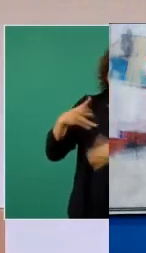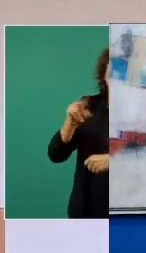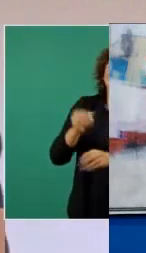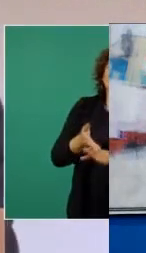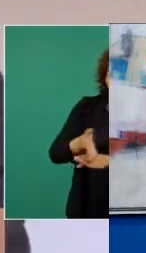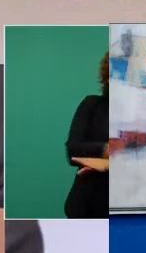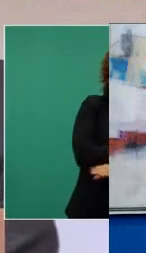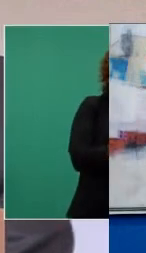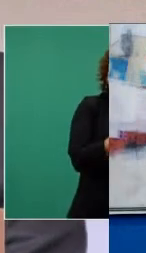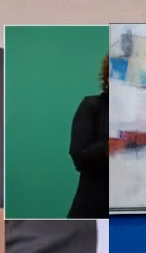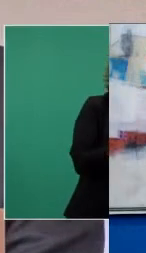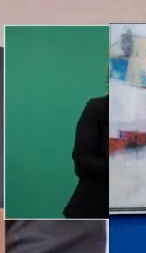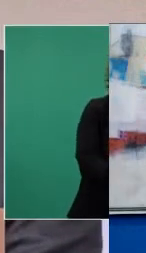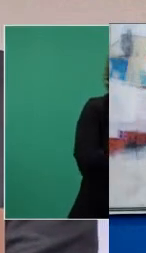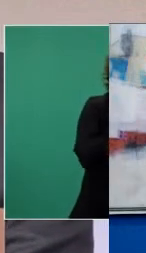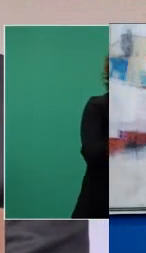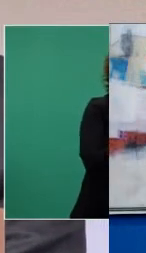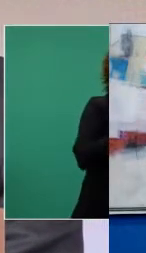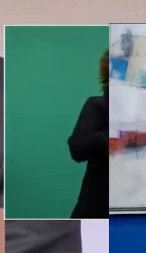No obstante,